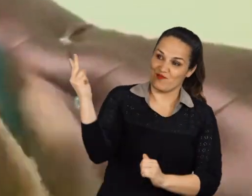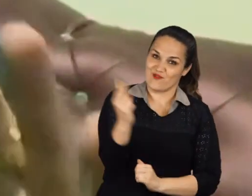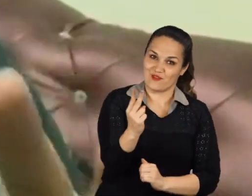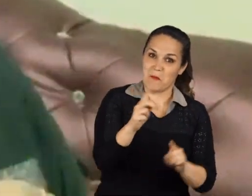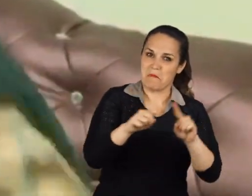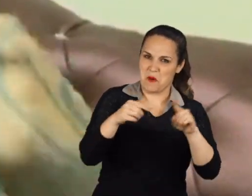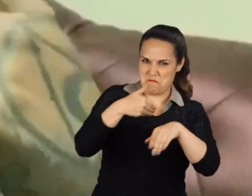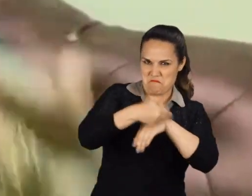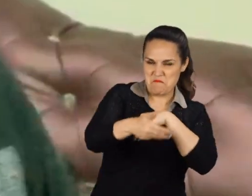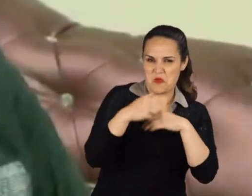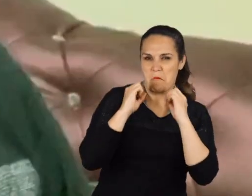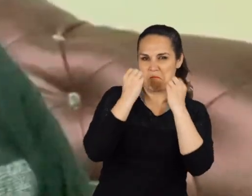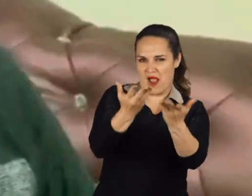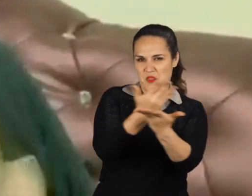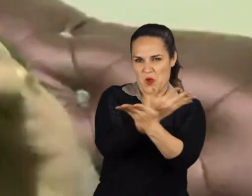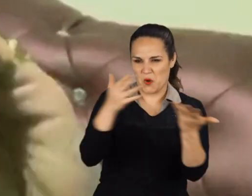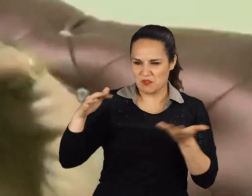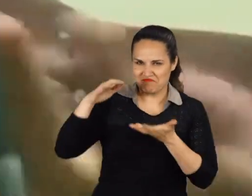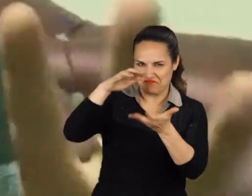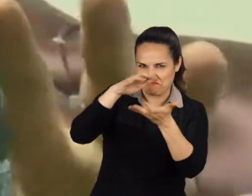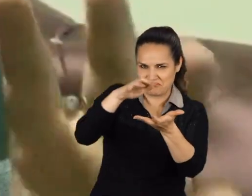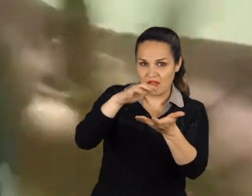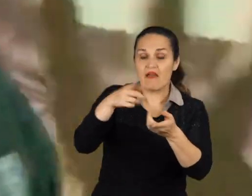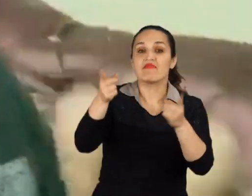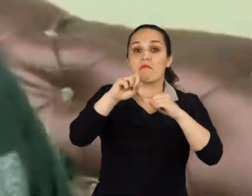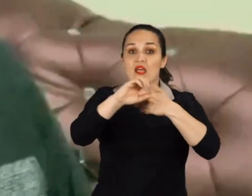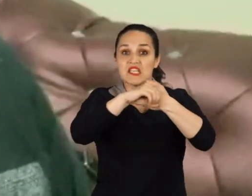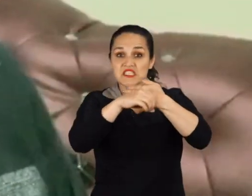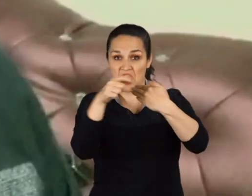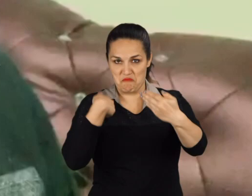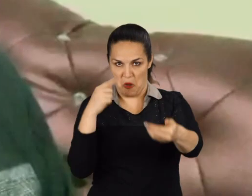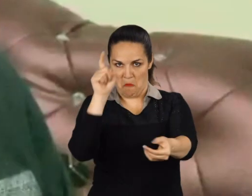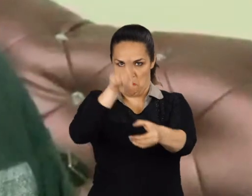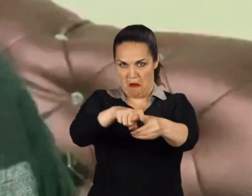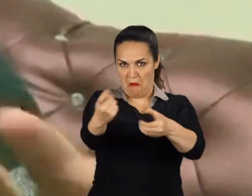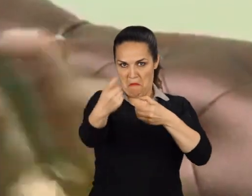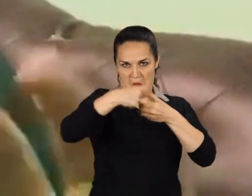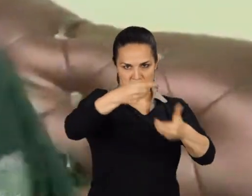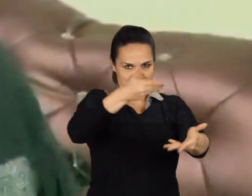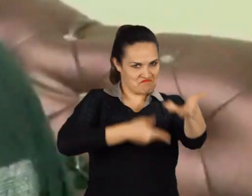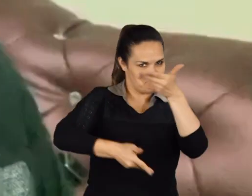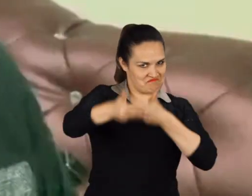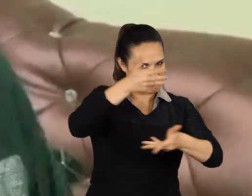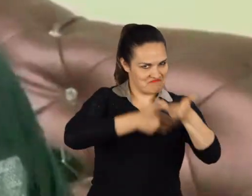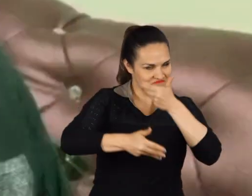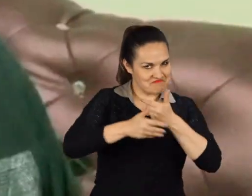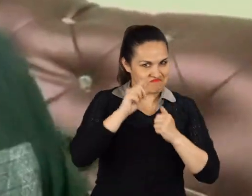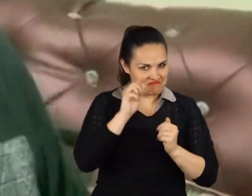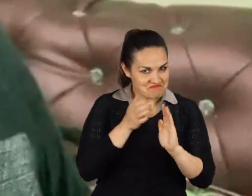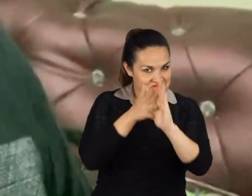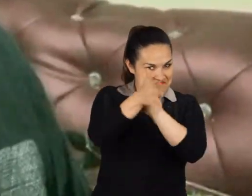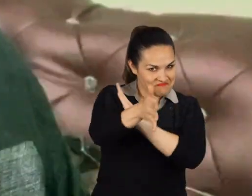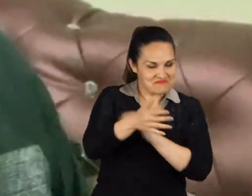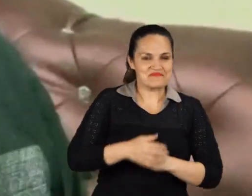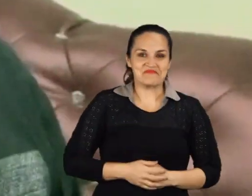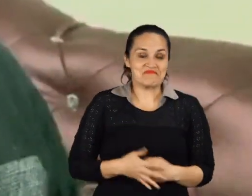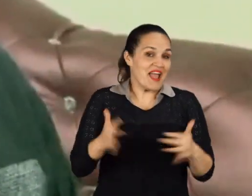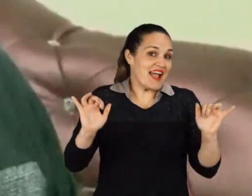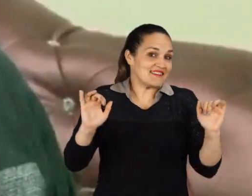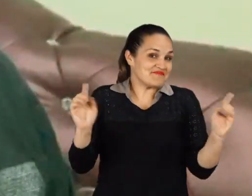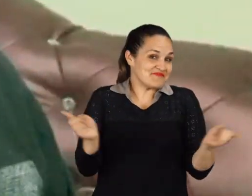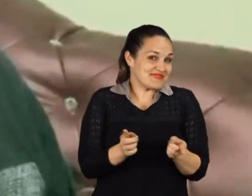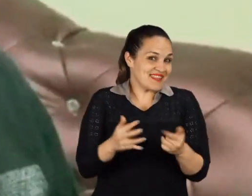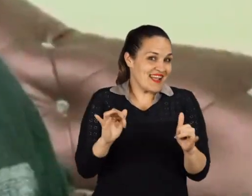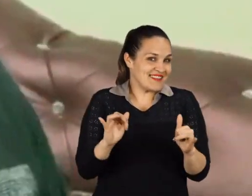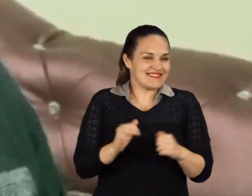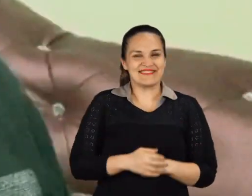Si me te mando algo más adelante, mando cosas, también me mandaron tu Instagram para seguir, entonces te voy a seguir en Instagram cuando veas este mensaje. Y